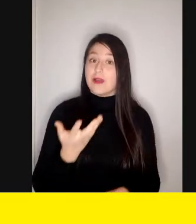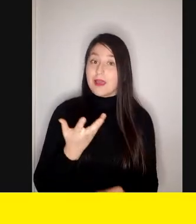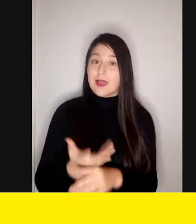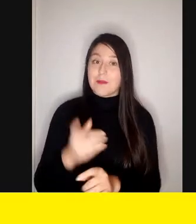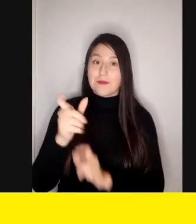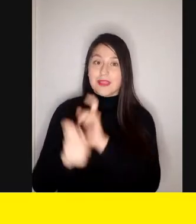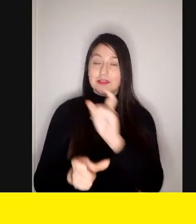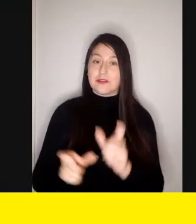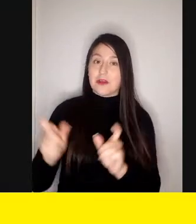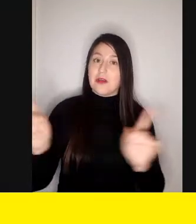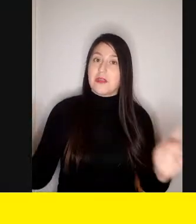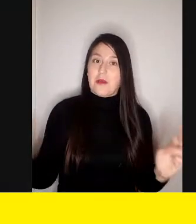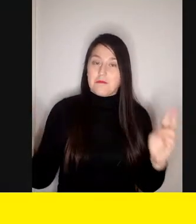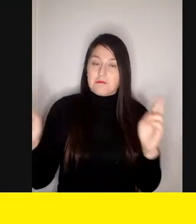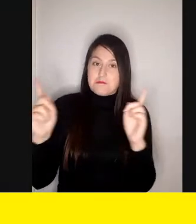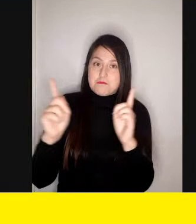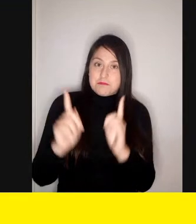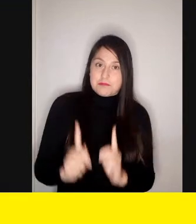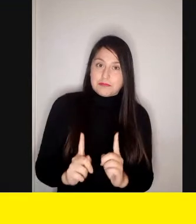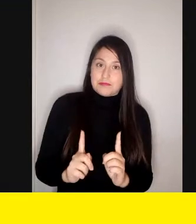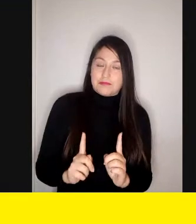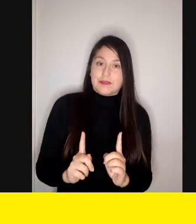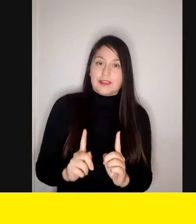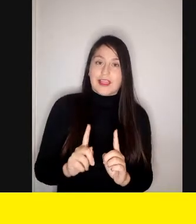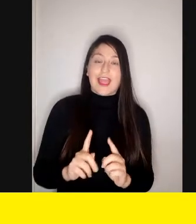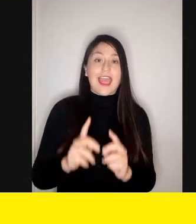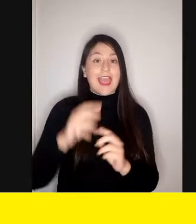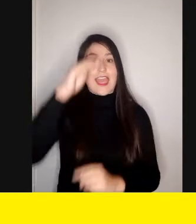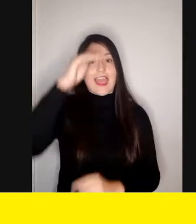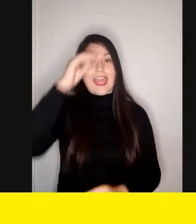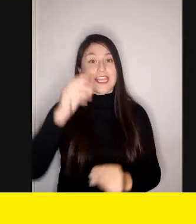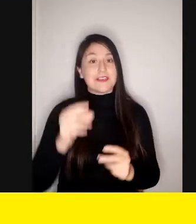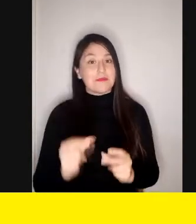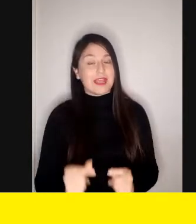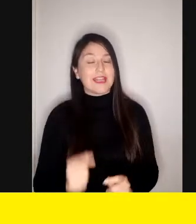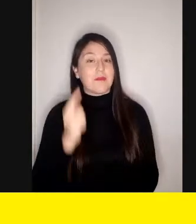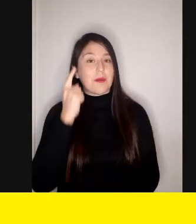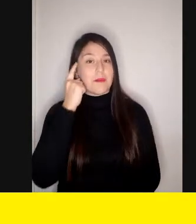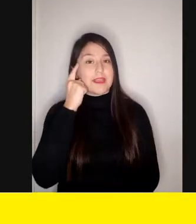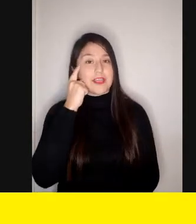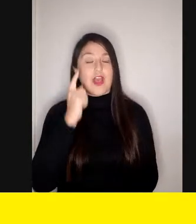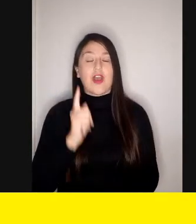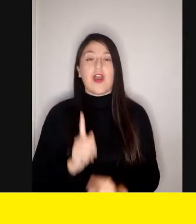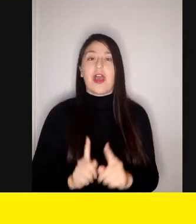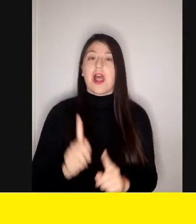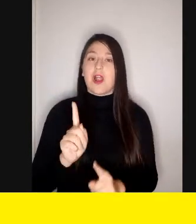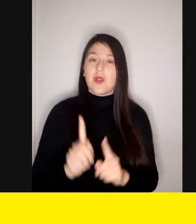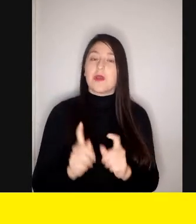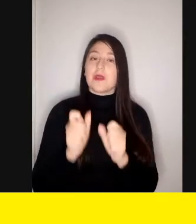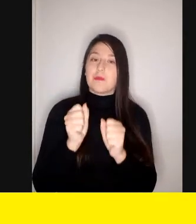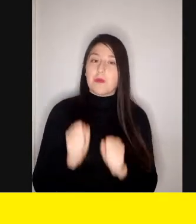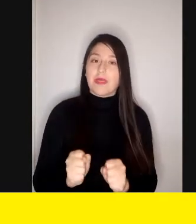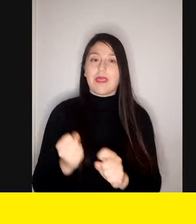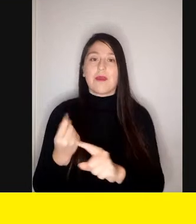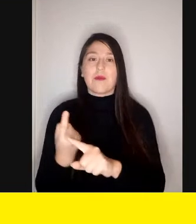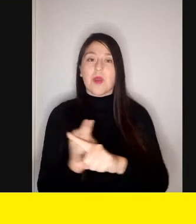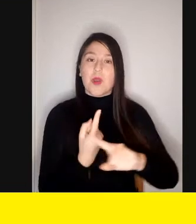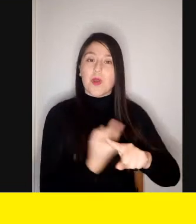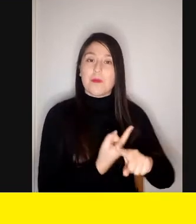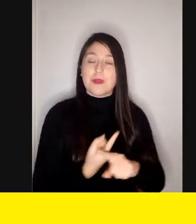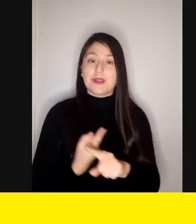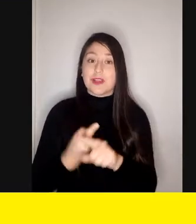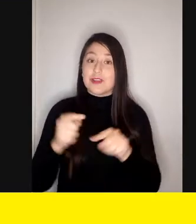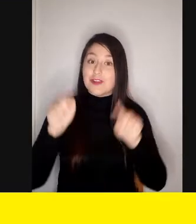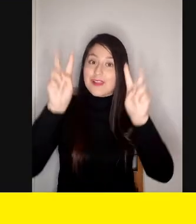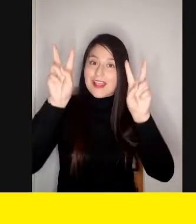consideramos que son expertas o que tienen cierta pertinencia para conversar sobre ello, para